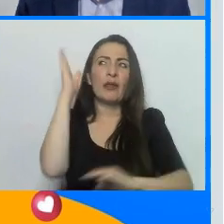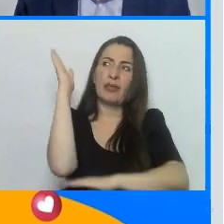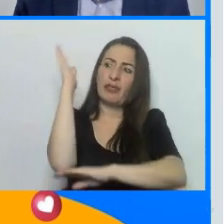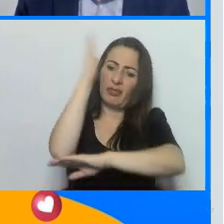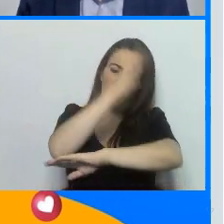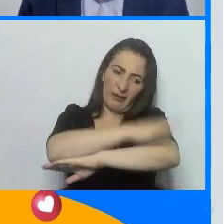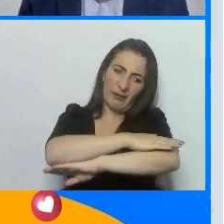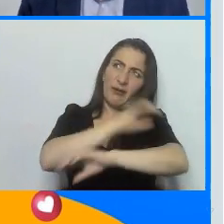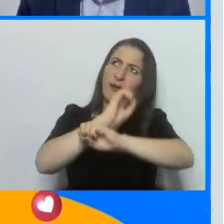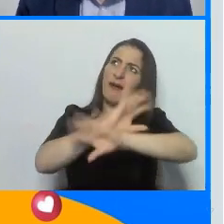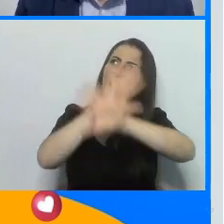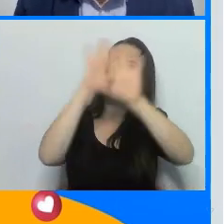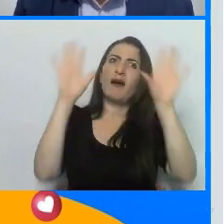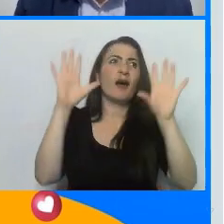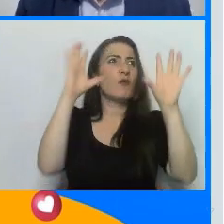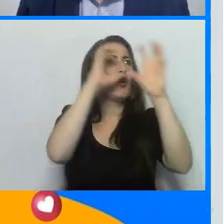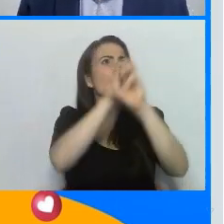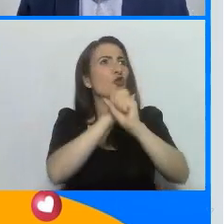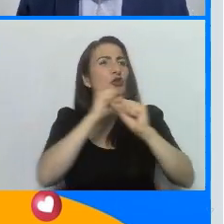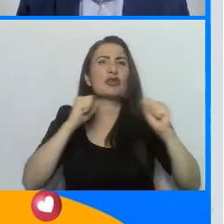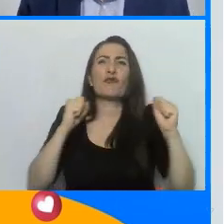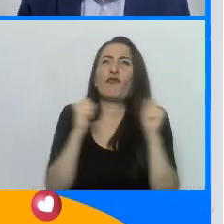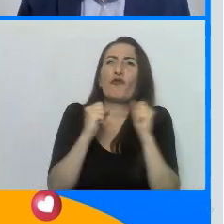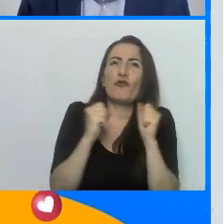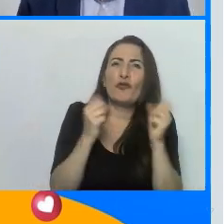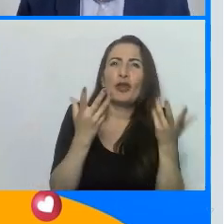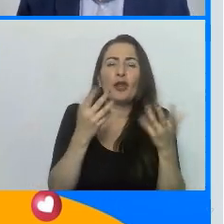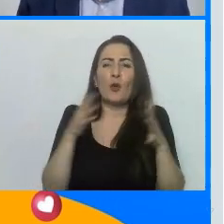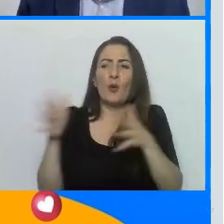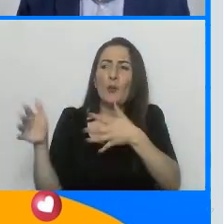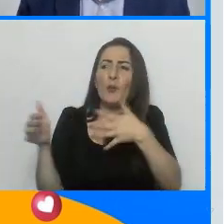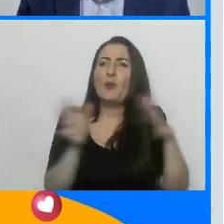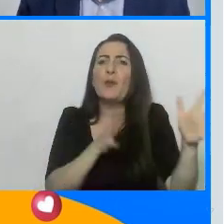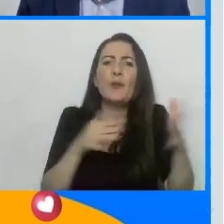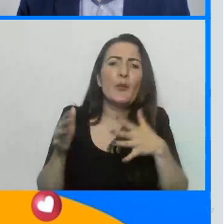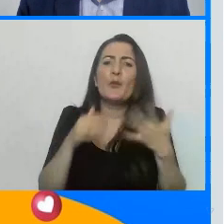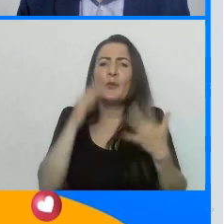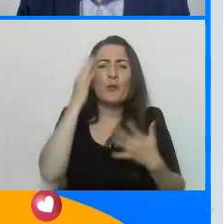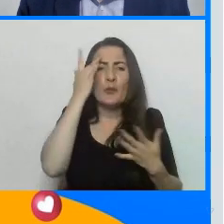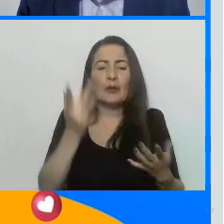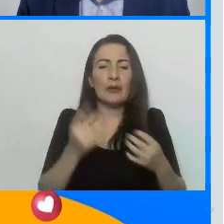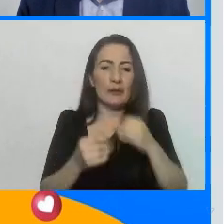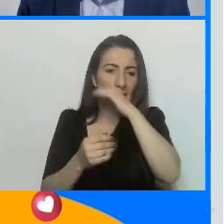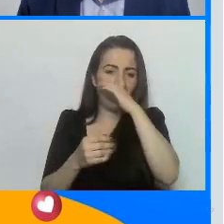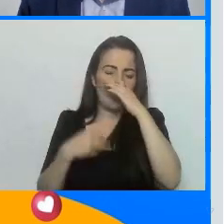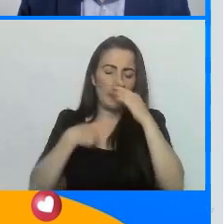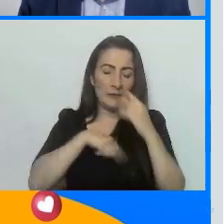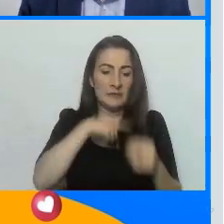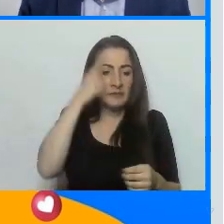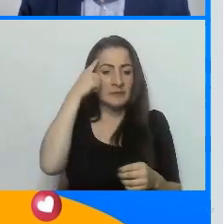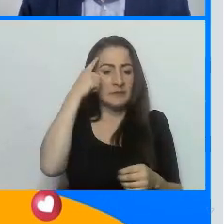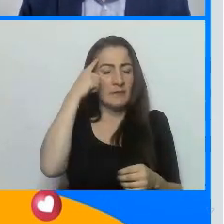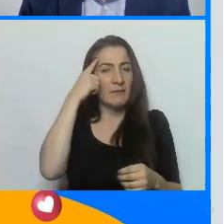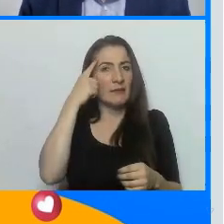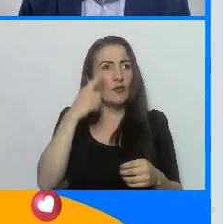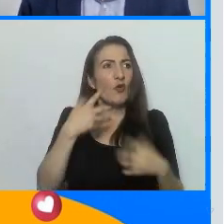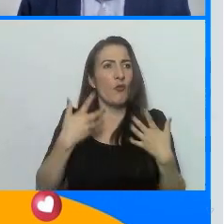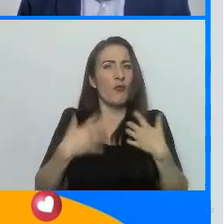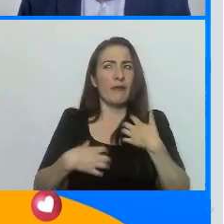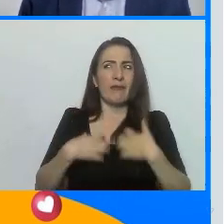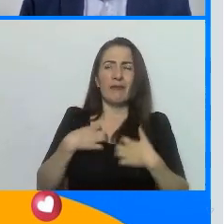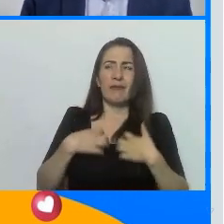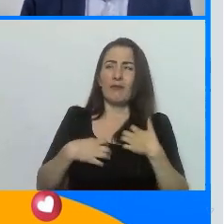la noche, ¿sí? Por qué el frío, por qué el viento. Todo este tipo de situaciones que a nosotros nos generan desde muy pequeños muchas